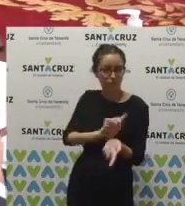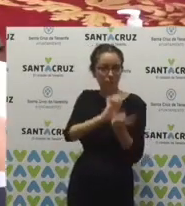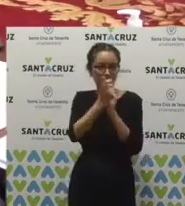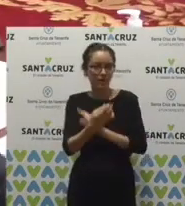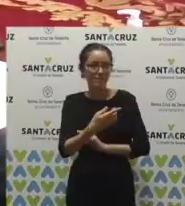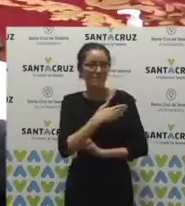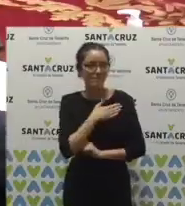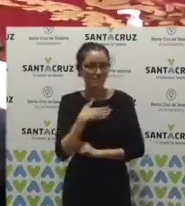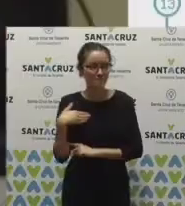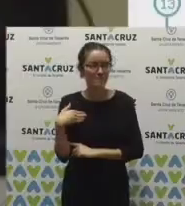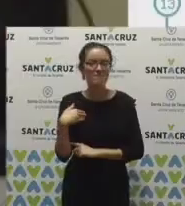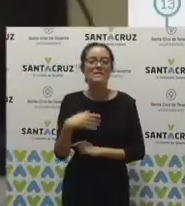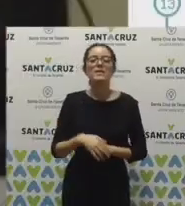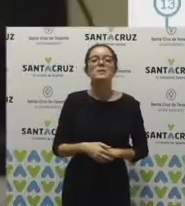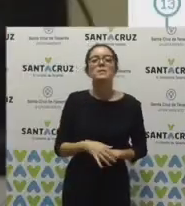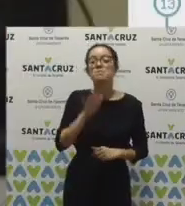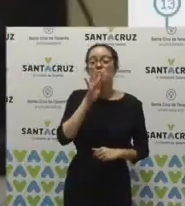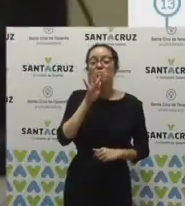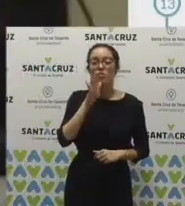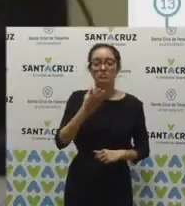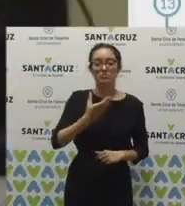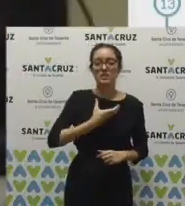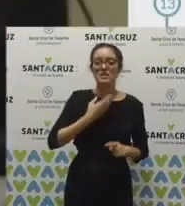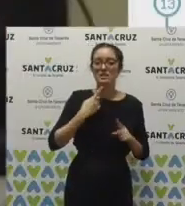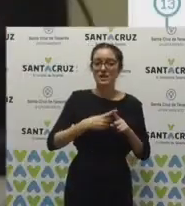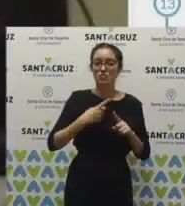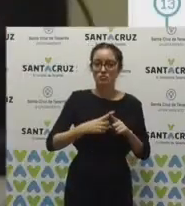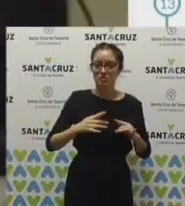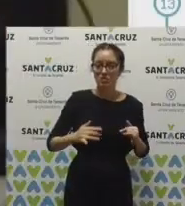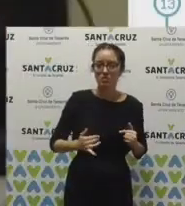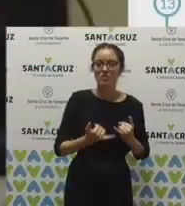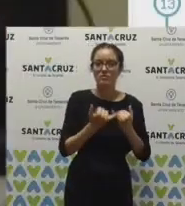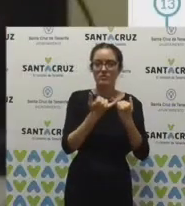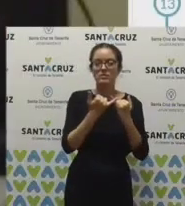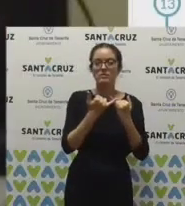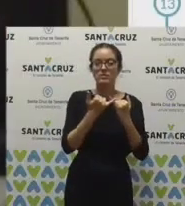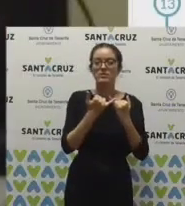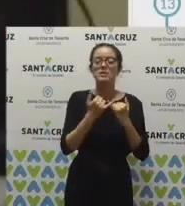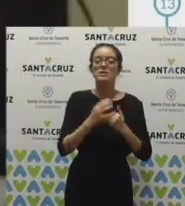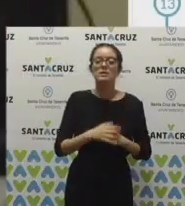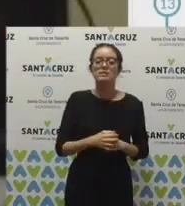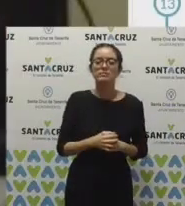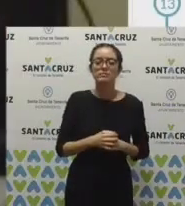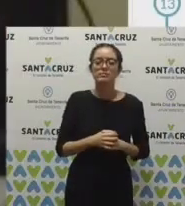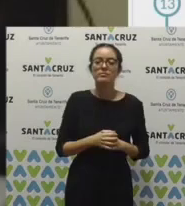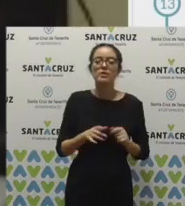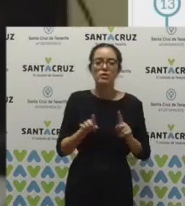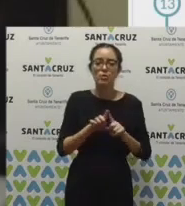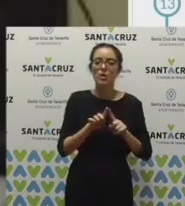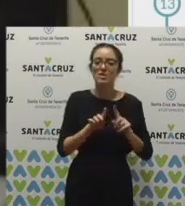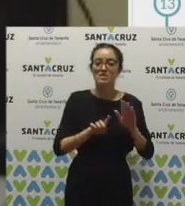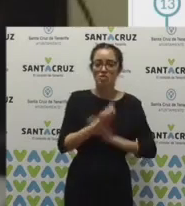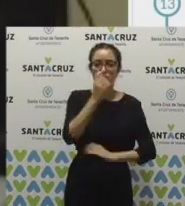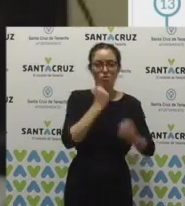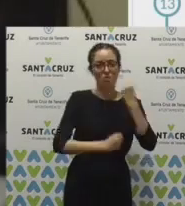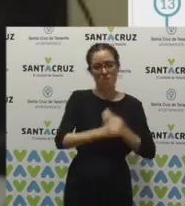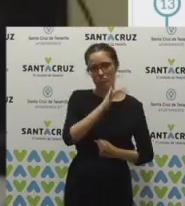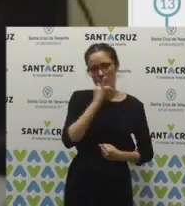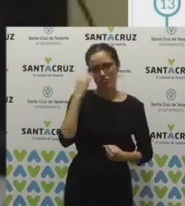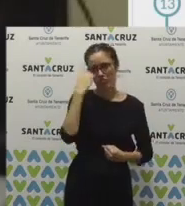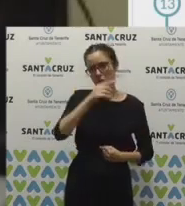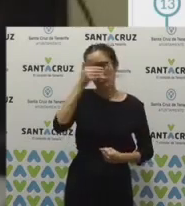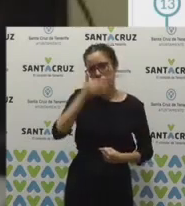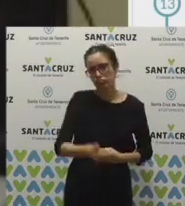el ayuntamiento de santa cruz de tenerife es muy consciente de la crucial importancia que tiene el desarrollo de la economía en nuestro